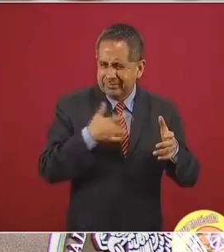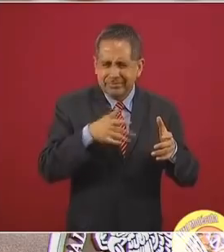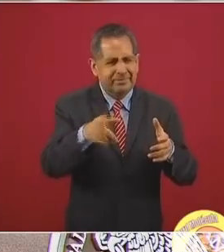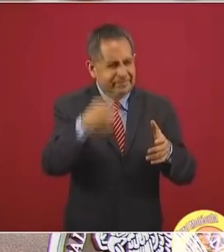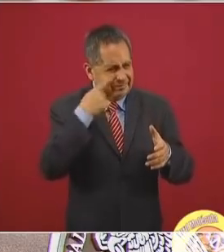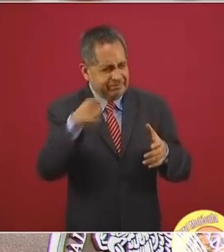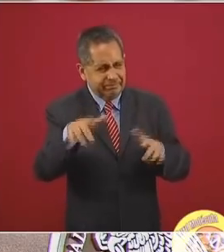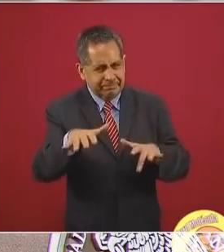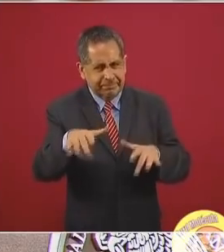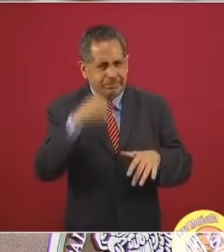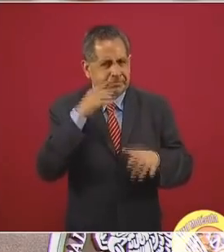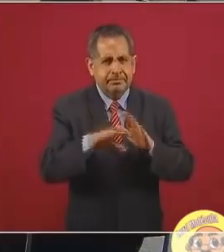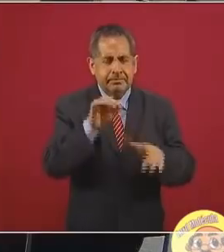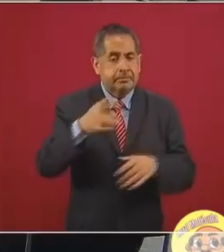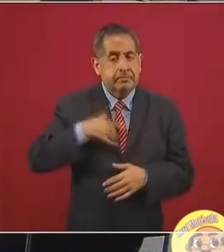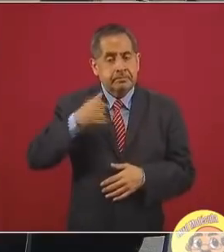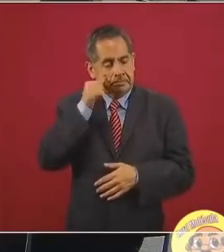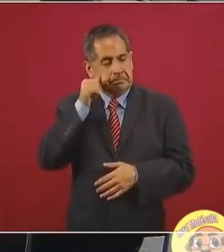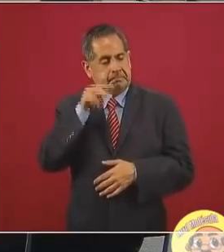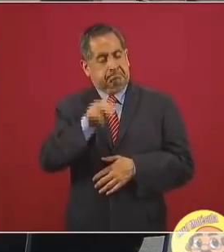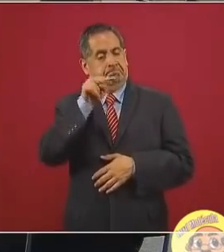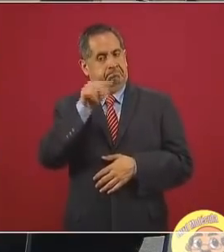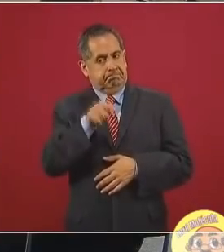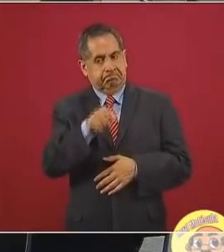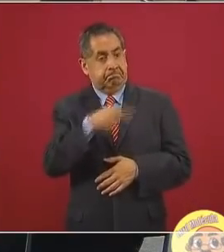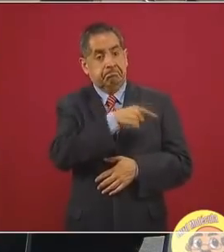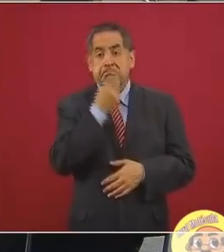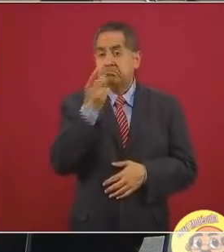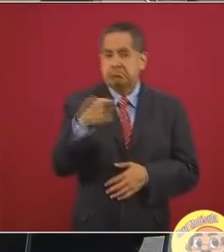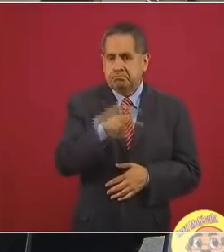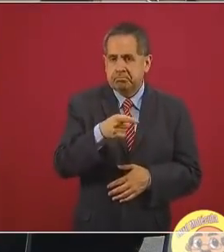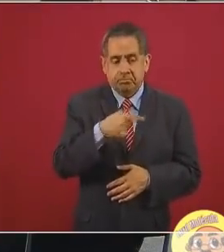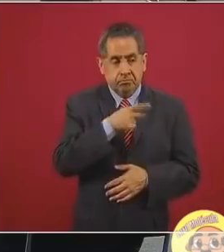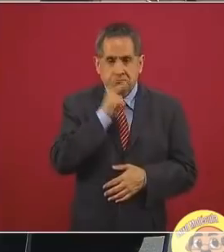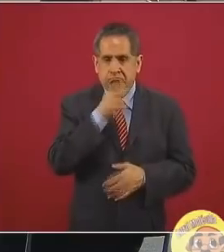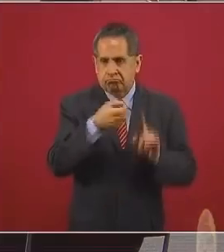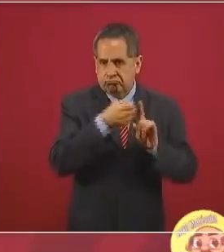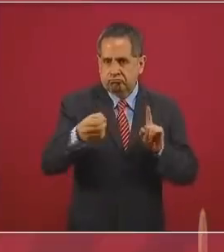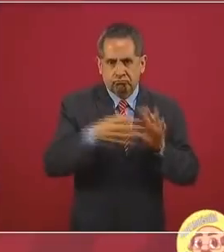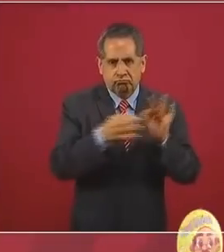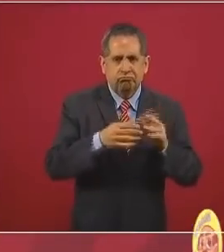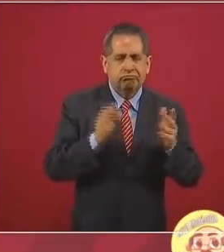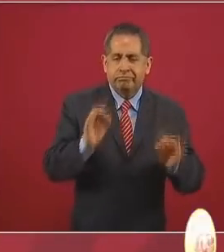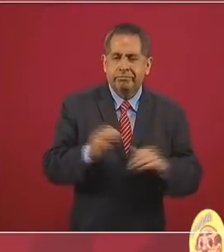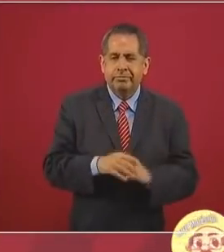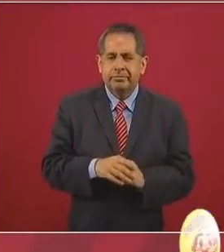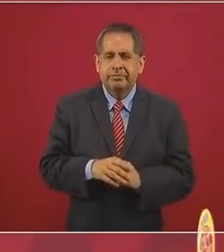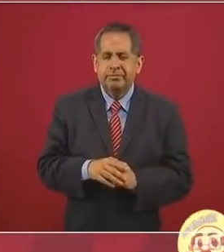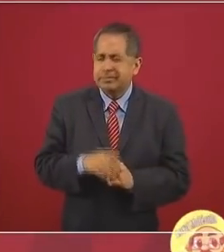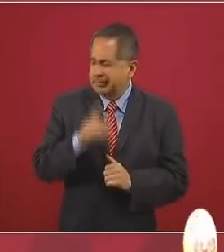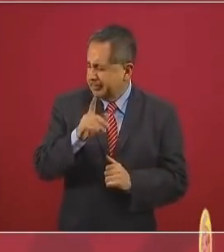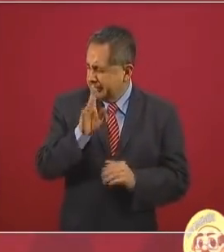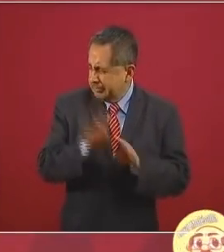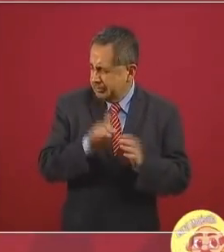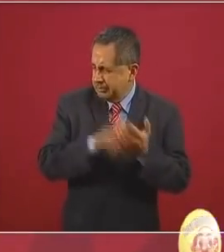a ver si la encontramos, porque me llamó la atención. Está bien formulada, es como una